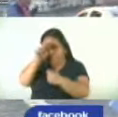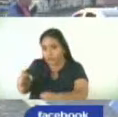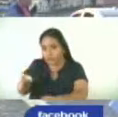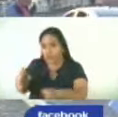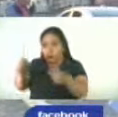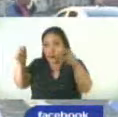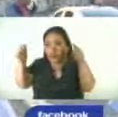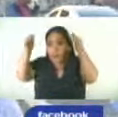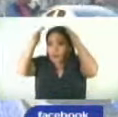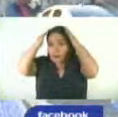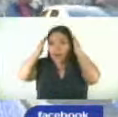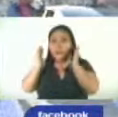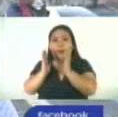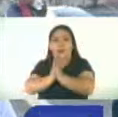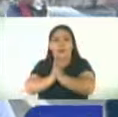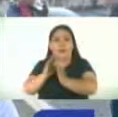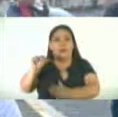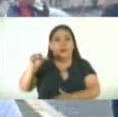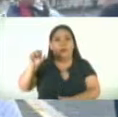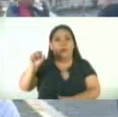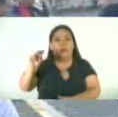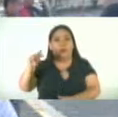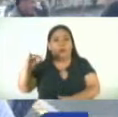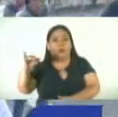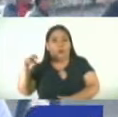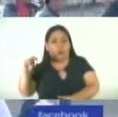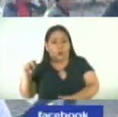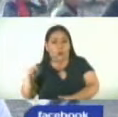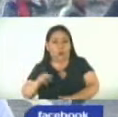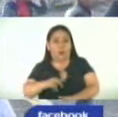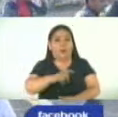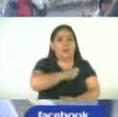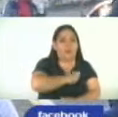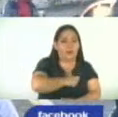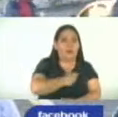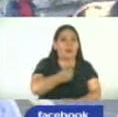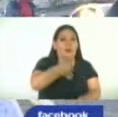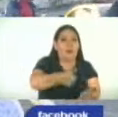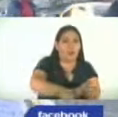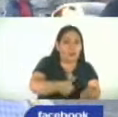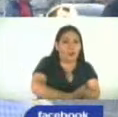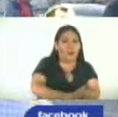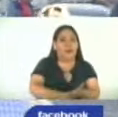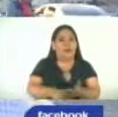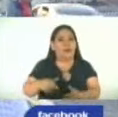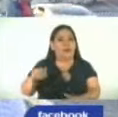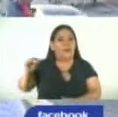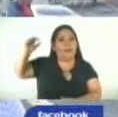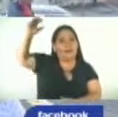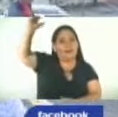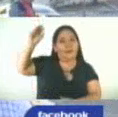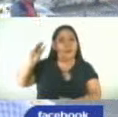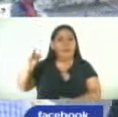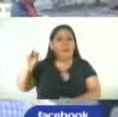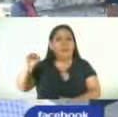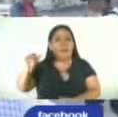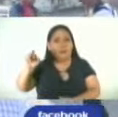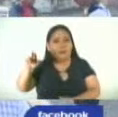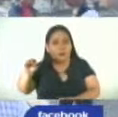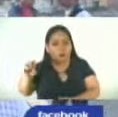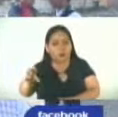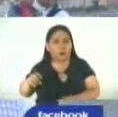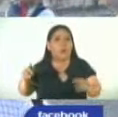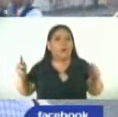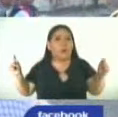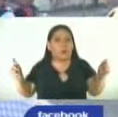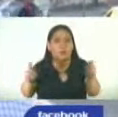Asunción. Durante la gestión del alcalde Mario Durán, también ha preparado unas festividades, una